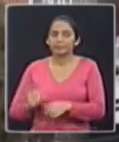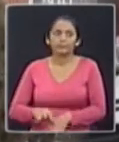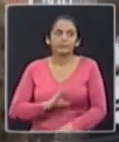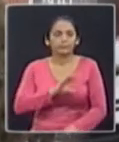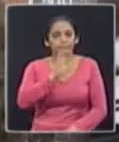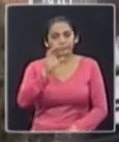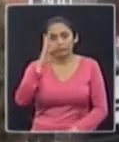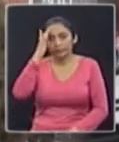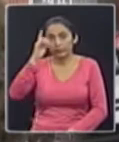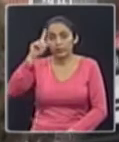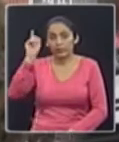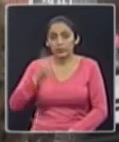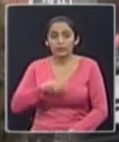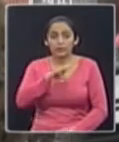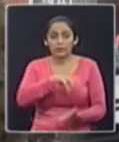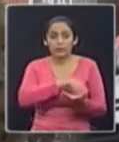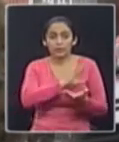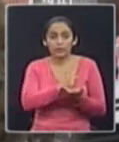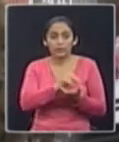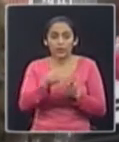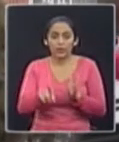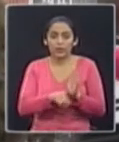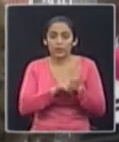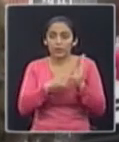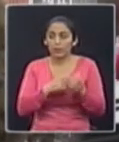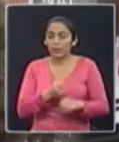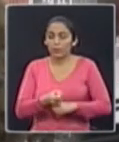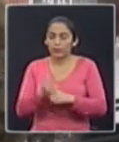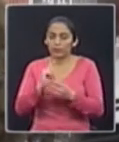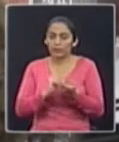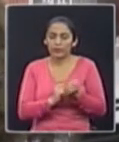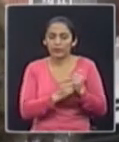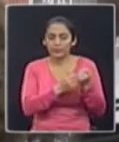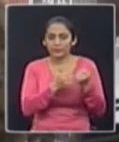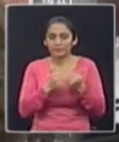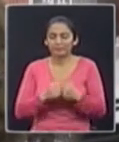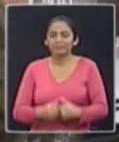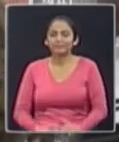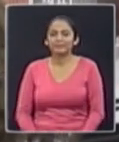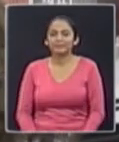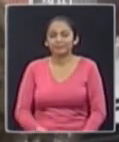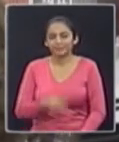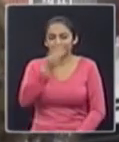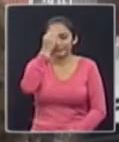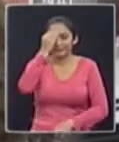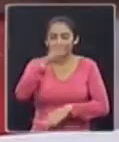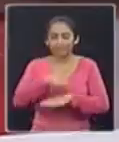los cambios en la Asamblea Nacional. Es nuestro informe en estudios. Ustedes continúan. Buenas tardes.